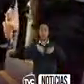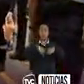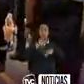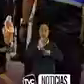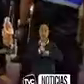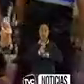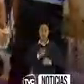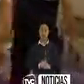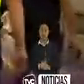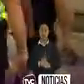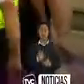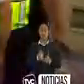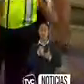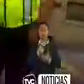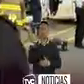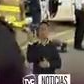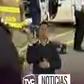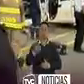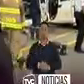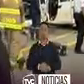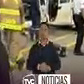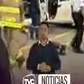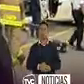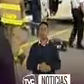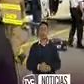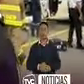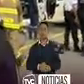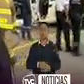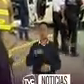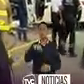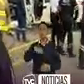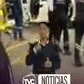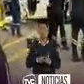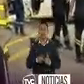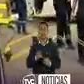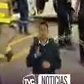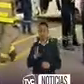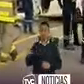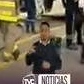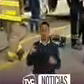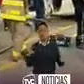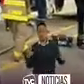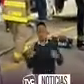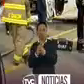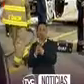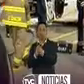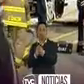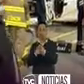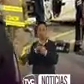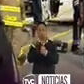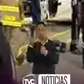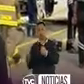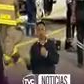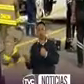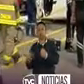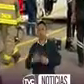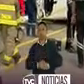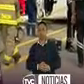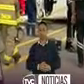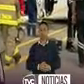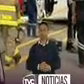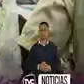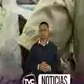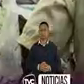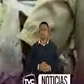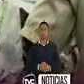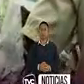Ecuador para atender la emergencia. Como tipología, al momento es un choque lateral angular con un volcamiento lateral 1/4 del